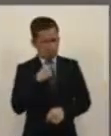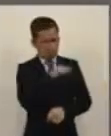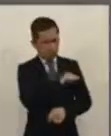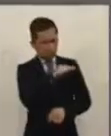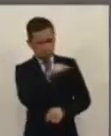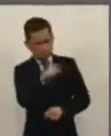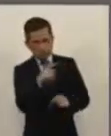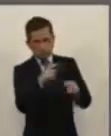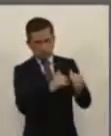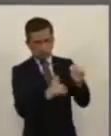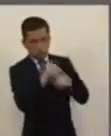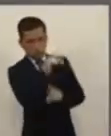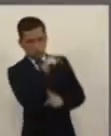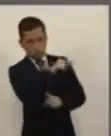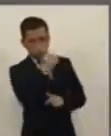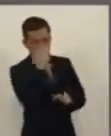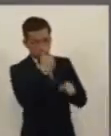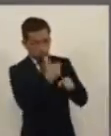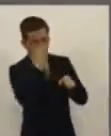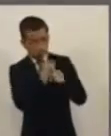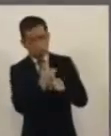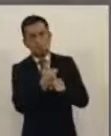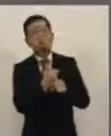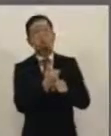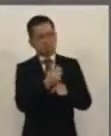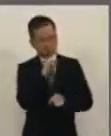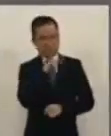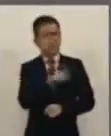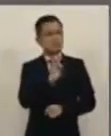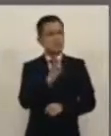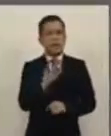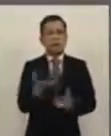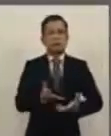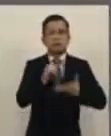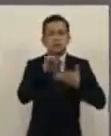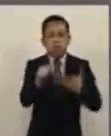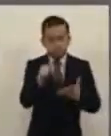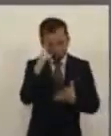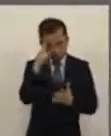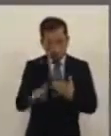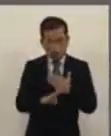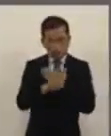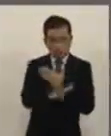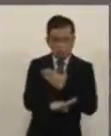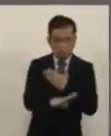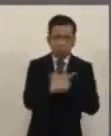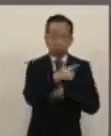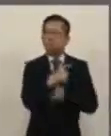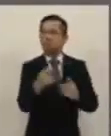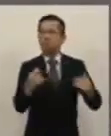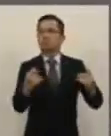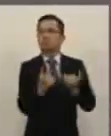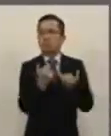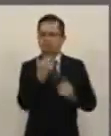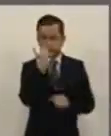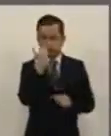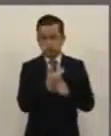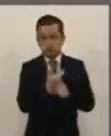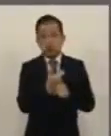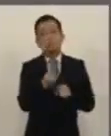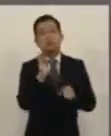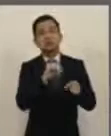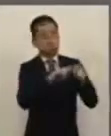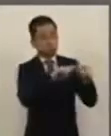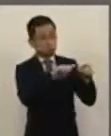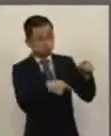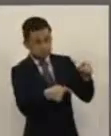los superiores cuando no hayan tomado las medidas adecuadas para impedir que sus subordinados